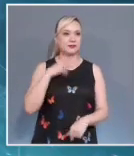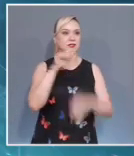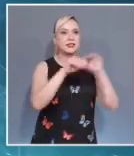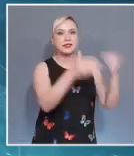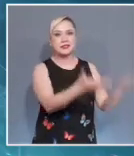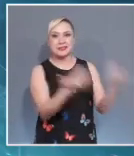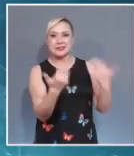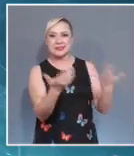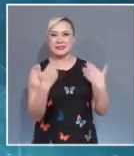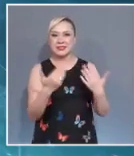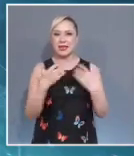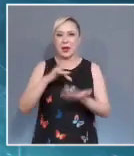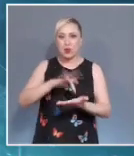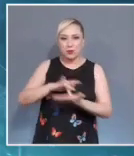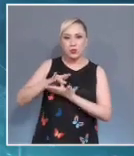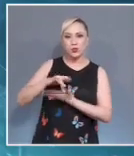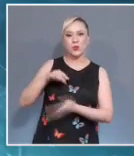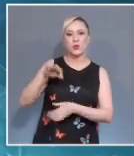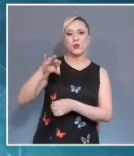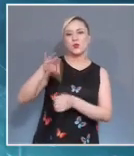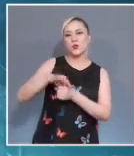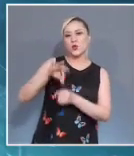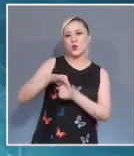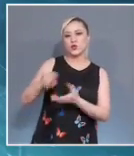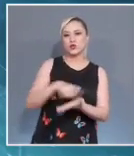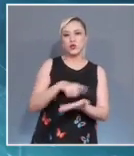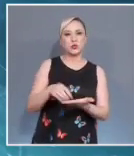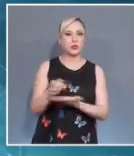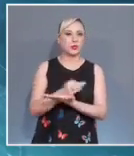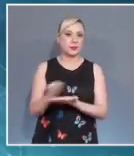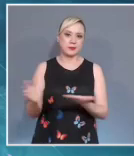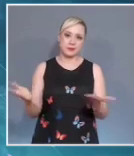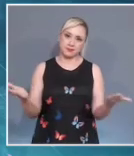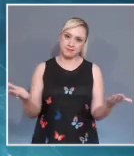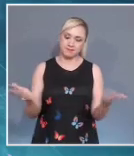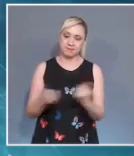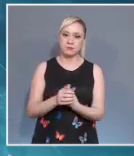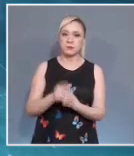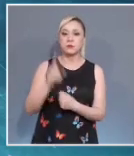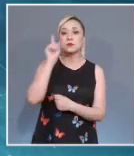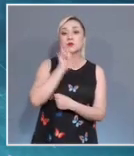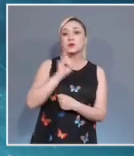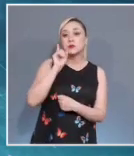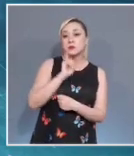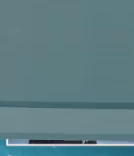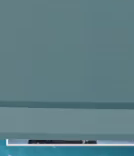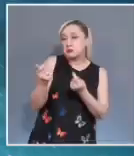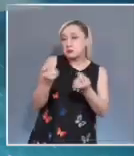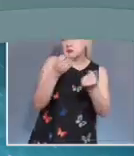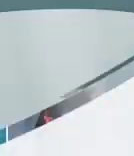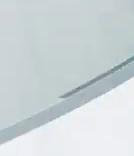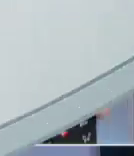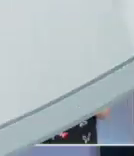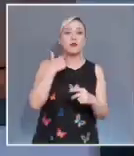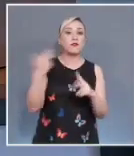Solo el 25% de crímenes violentos contra mujeres son investigados como feminicidios.